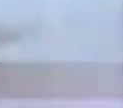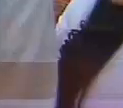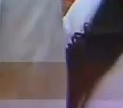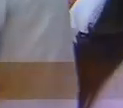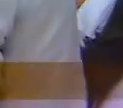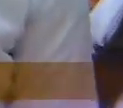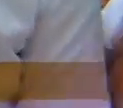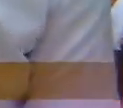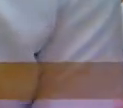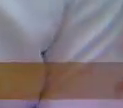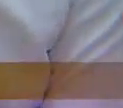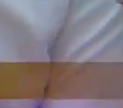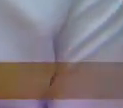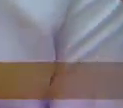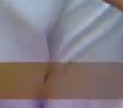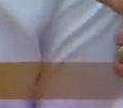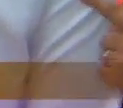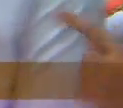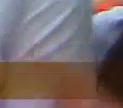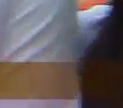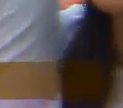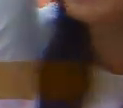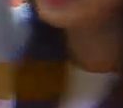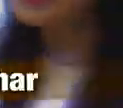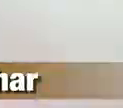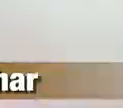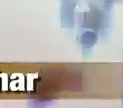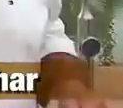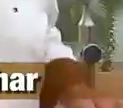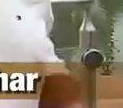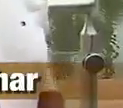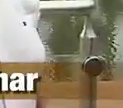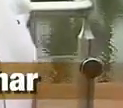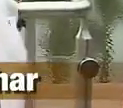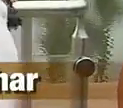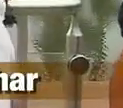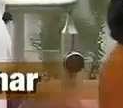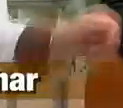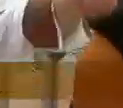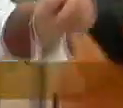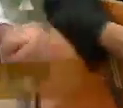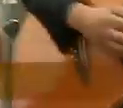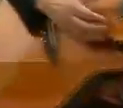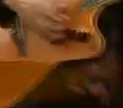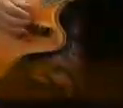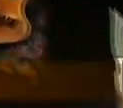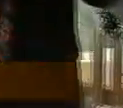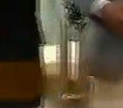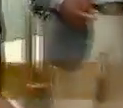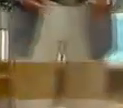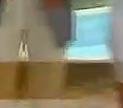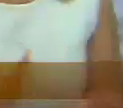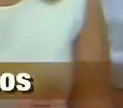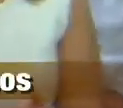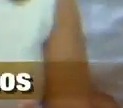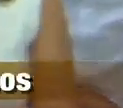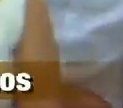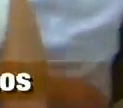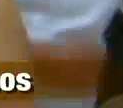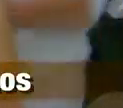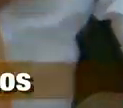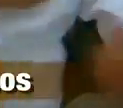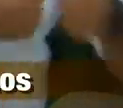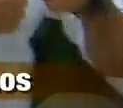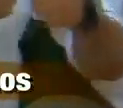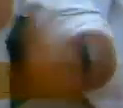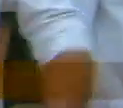¡Hey! Agradecido por el tiempo que ahora quiero aprovechar, por Jesucristo y el milagro en